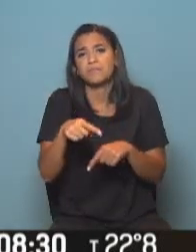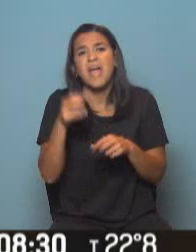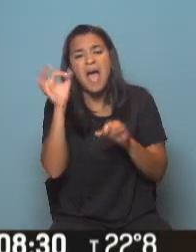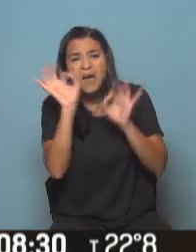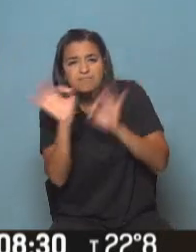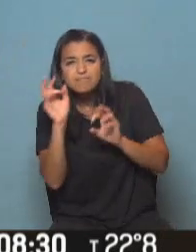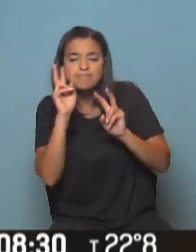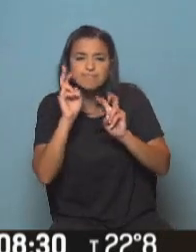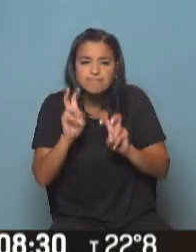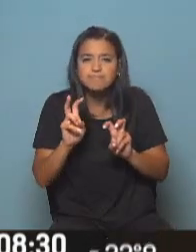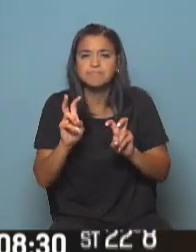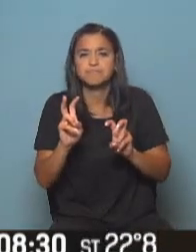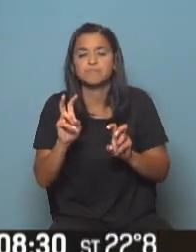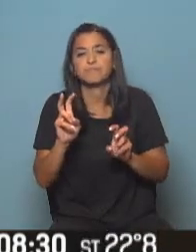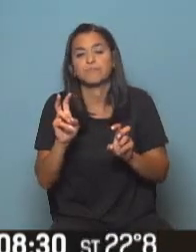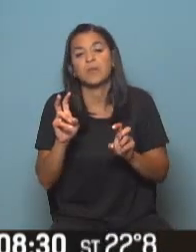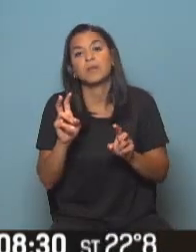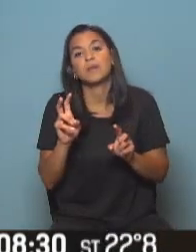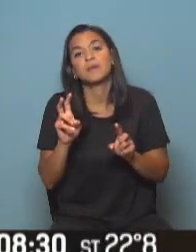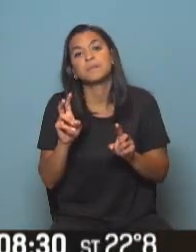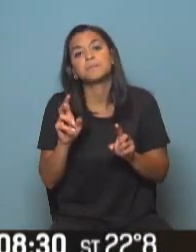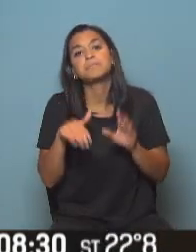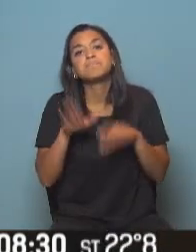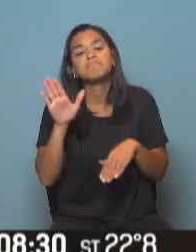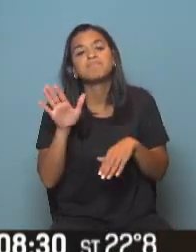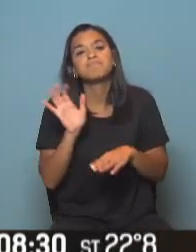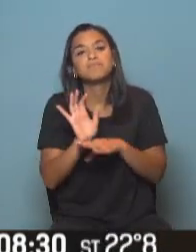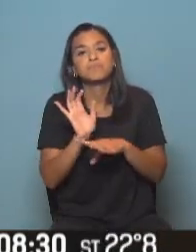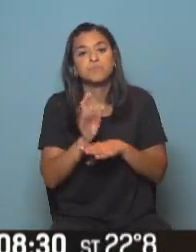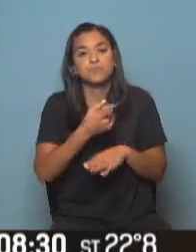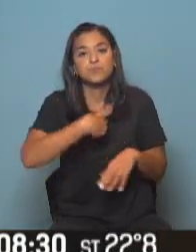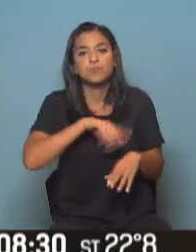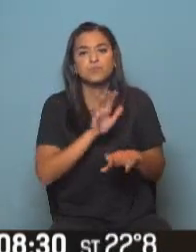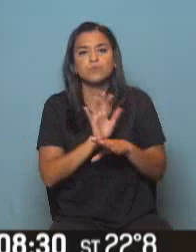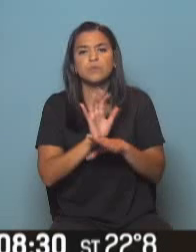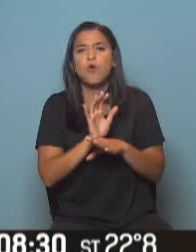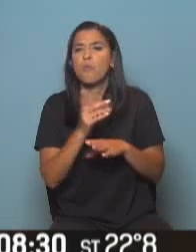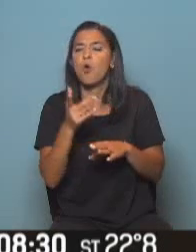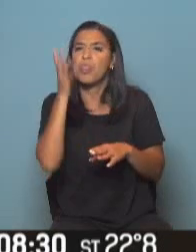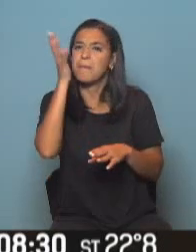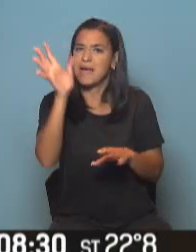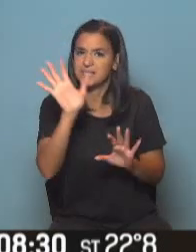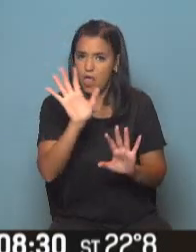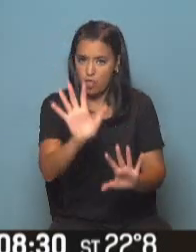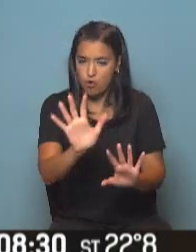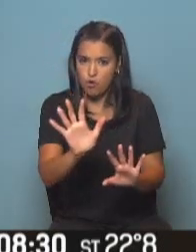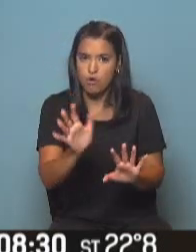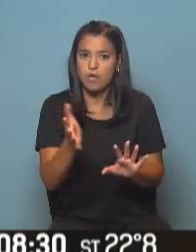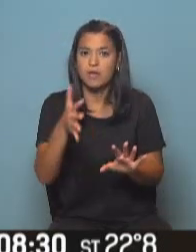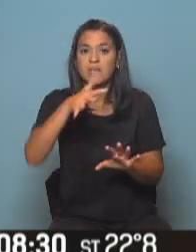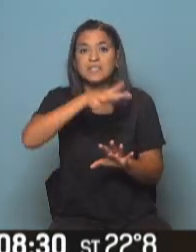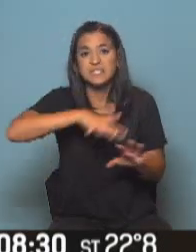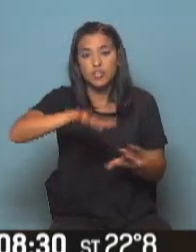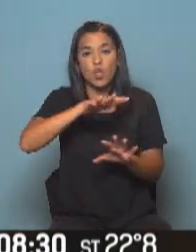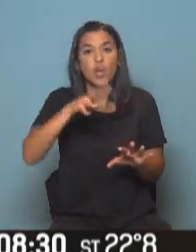analizar y con hechos concretos sino como diríamos entre nosotros en que se pase de vuelta No claro y que los sectores más